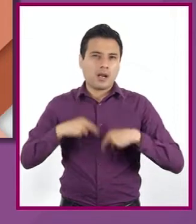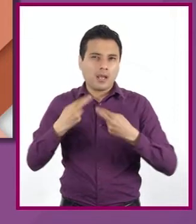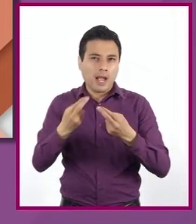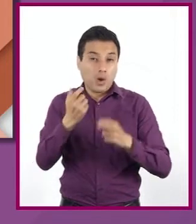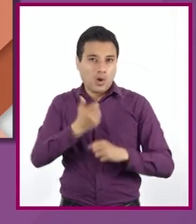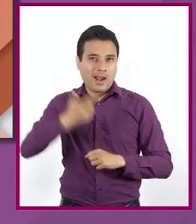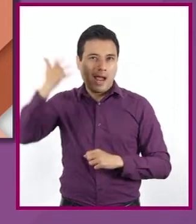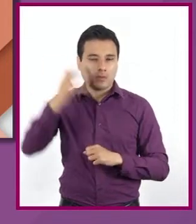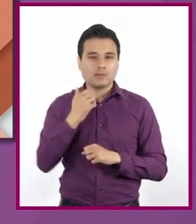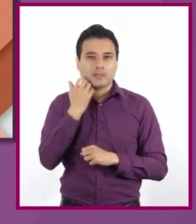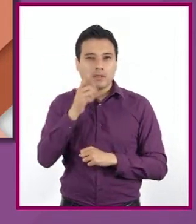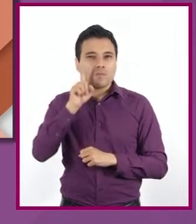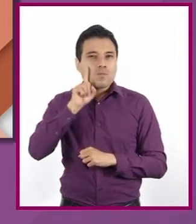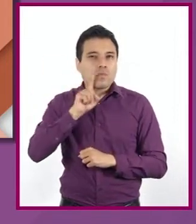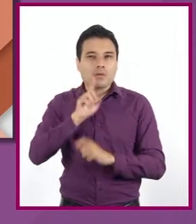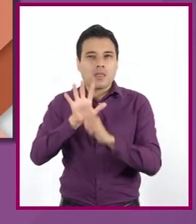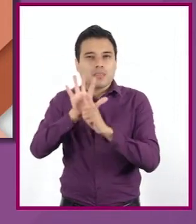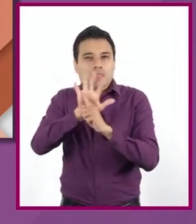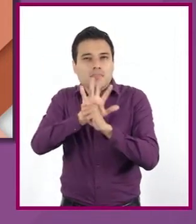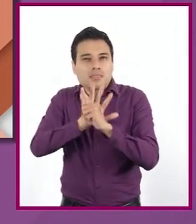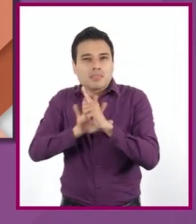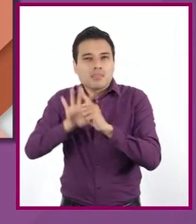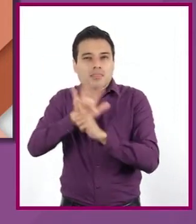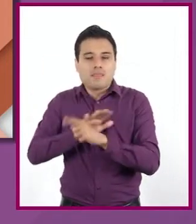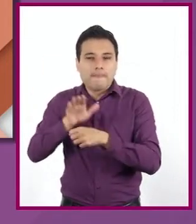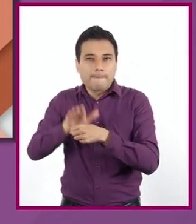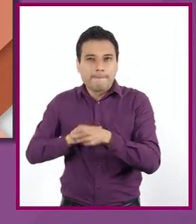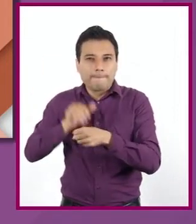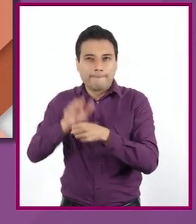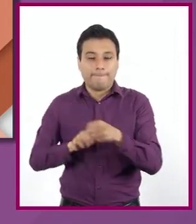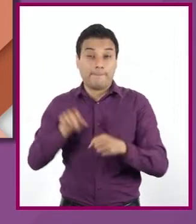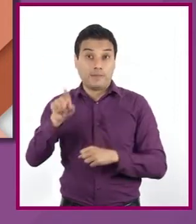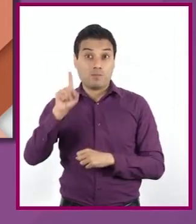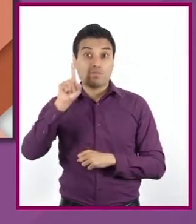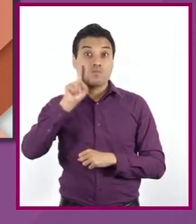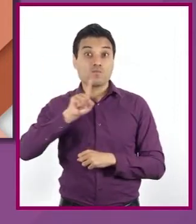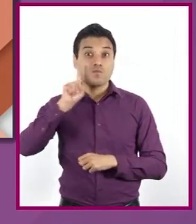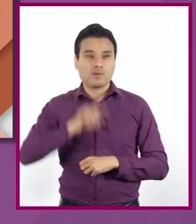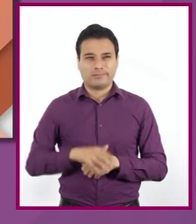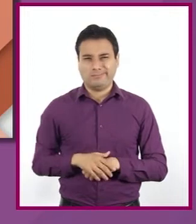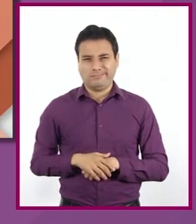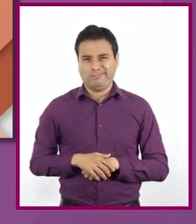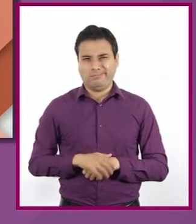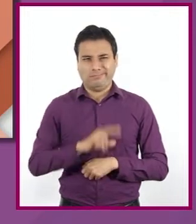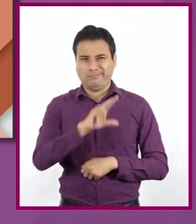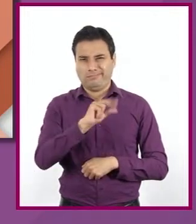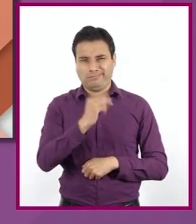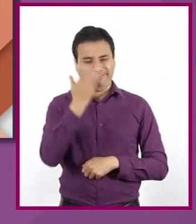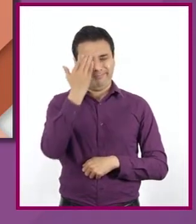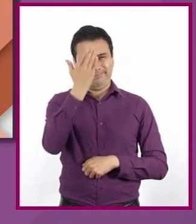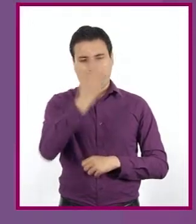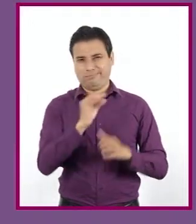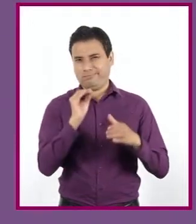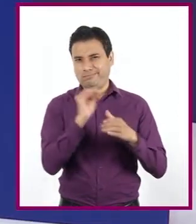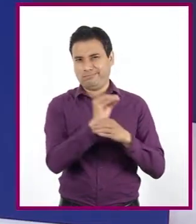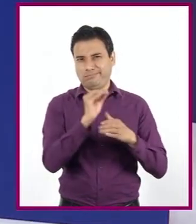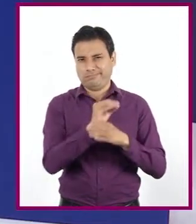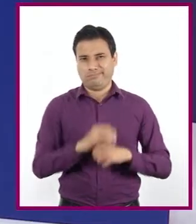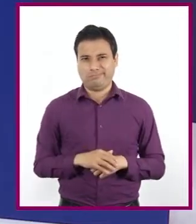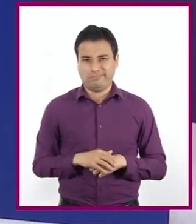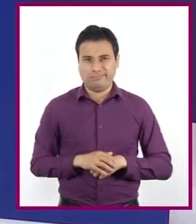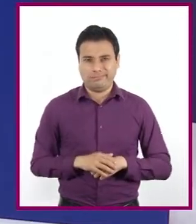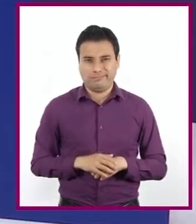de conquistarla, pero la mulata siempre se negó a recibirlos y a salir con